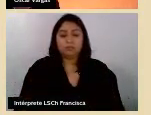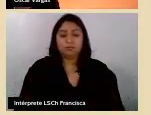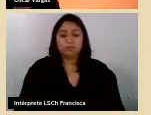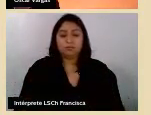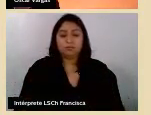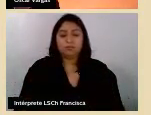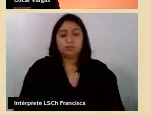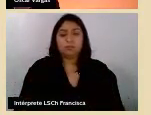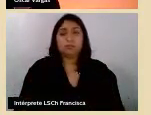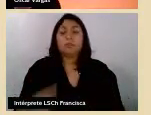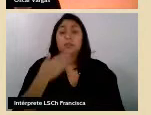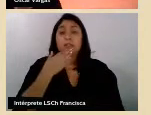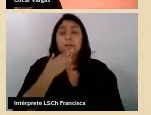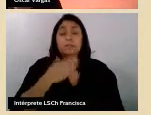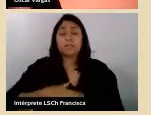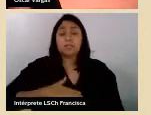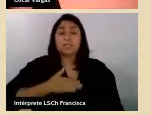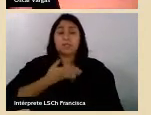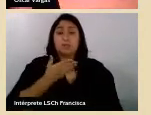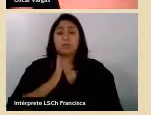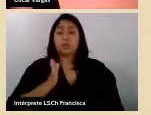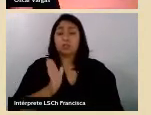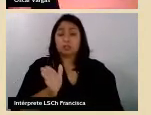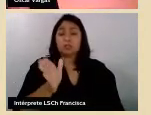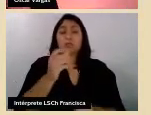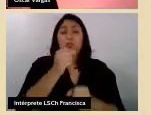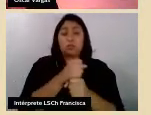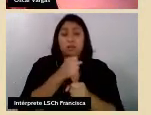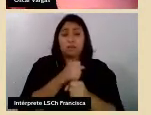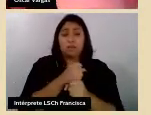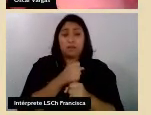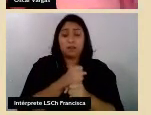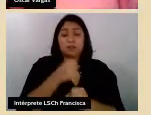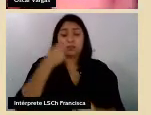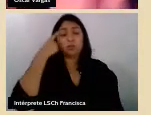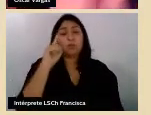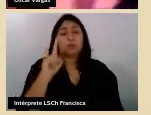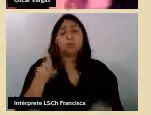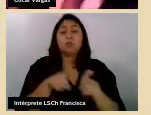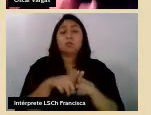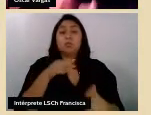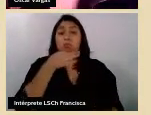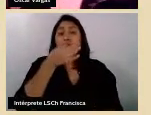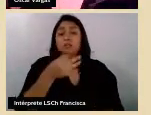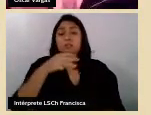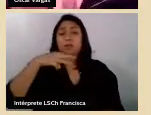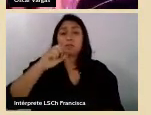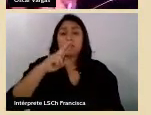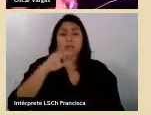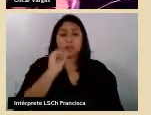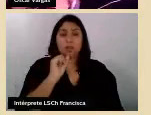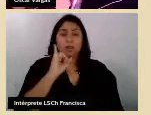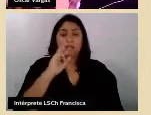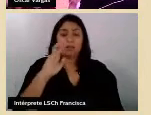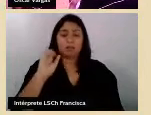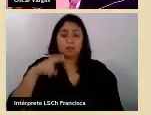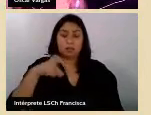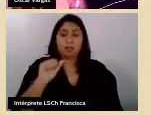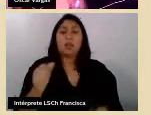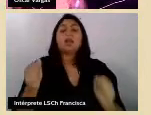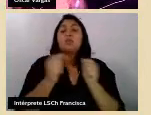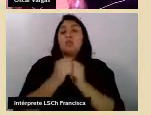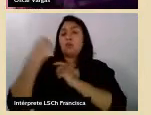sentimos que hemos continuado trabajando, pero como decía también la María Irene, ahí con mucha más fuerza y creatividad, que en el